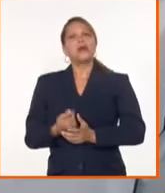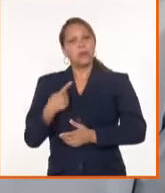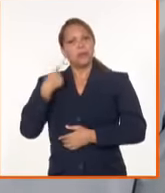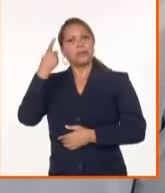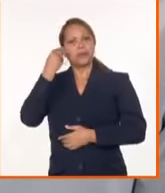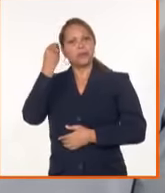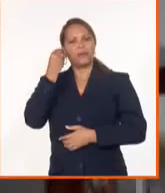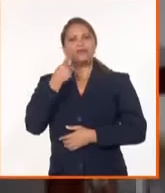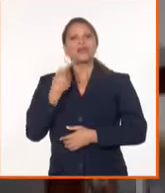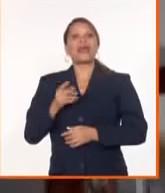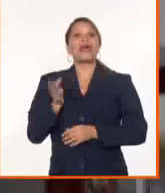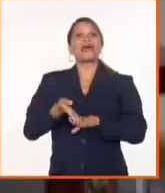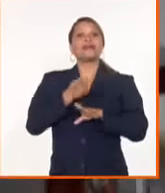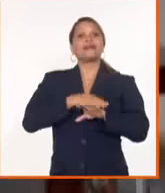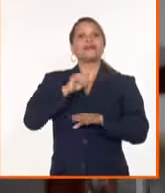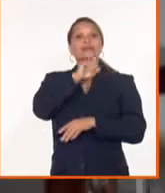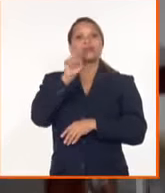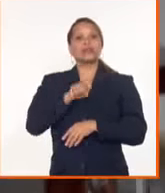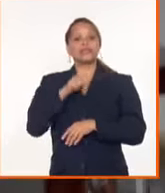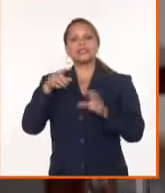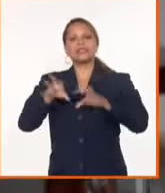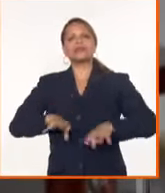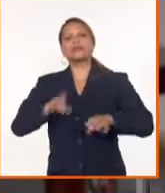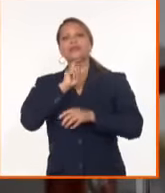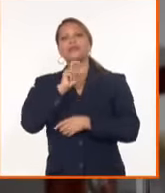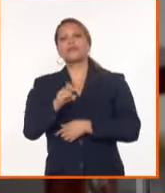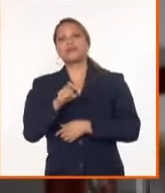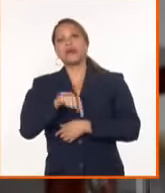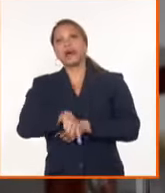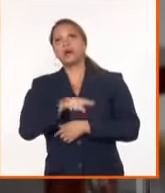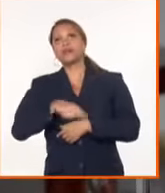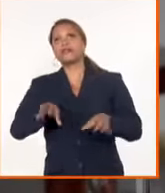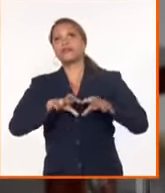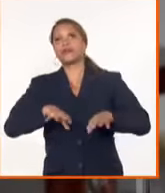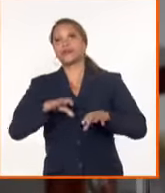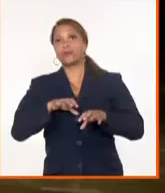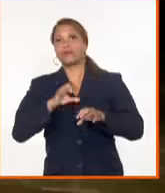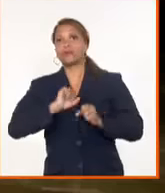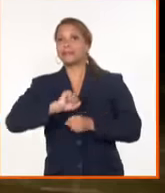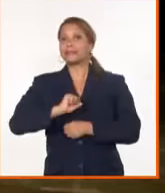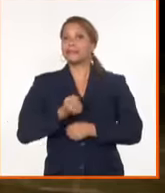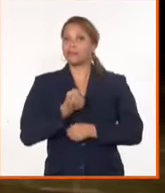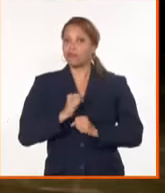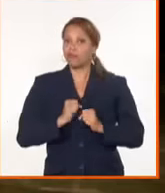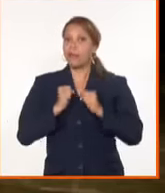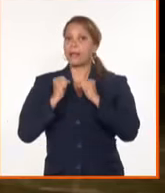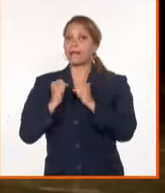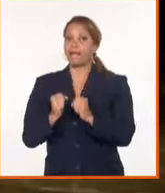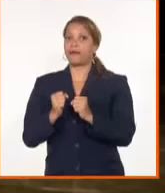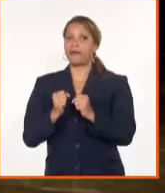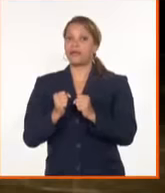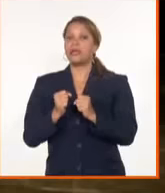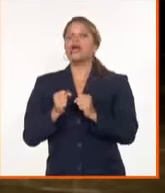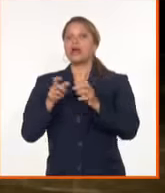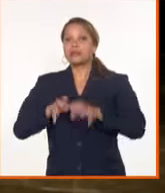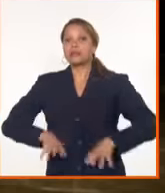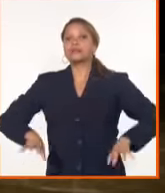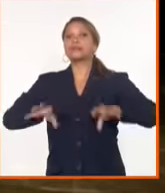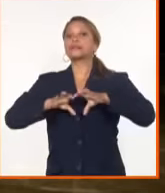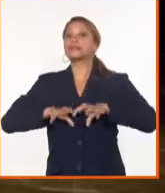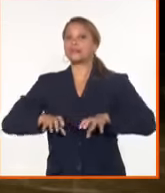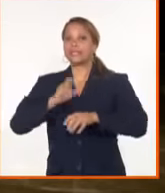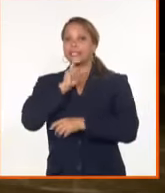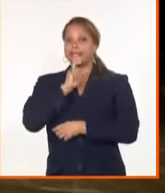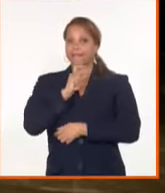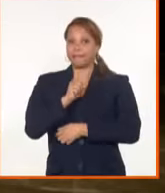que preguntarse, en situaciones tan difíciles, nosotros estamos viviendo una situación de máxima presión. Nos han puesto en una situación de máxima